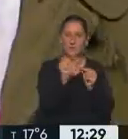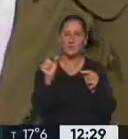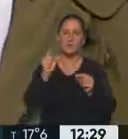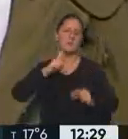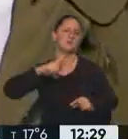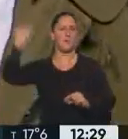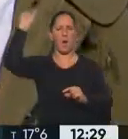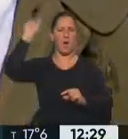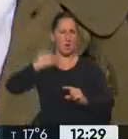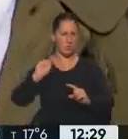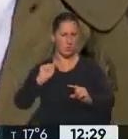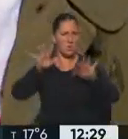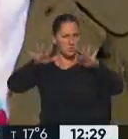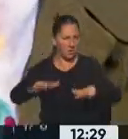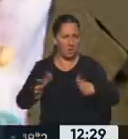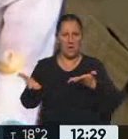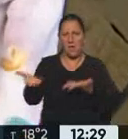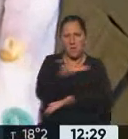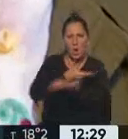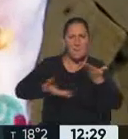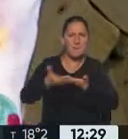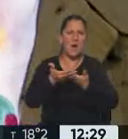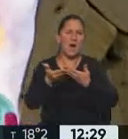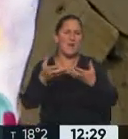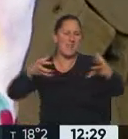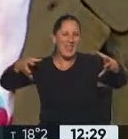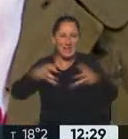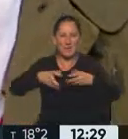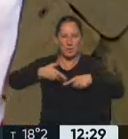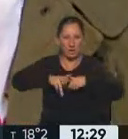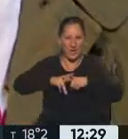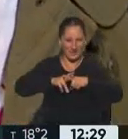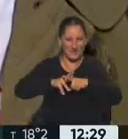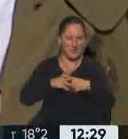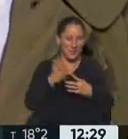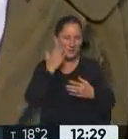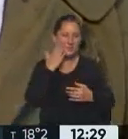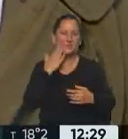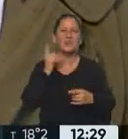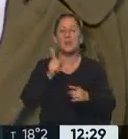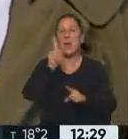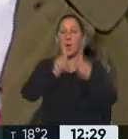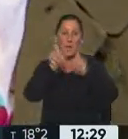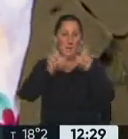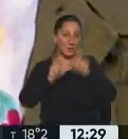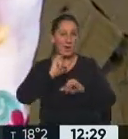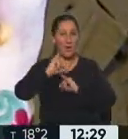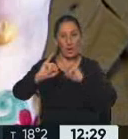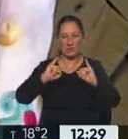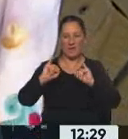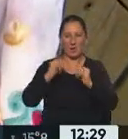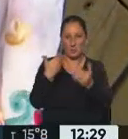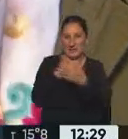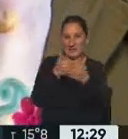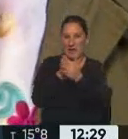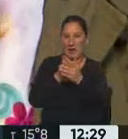a su camarín, sino que comparte con toda la producción, con el equipo técnico. Y también contaron algunas personas allegadas a su entorno